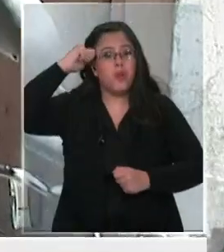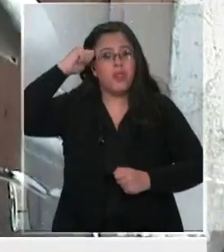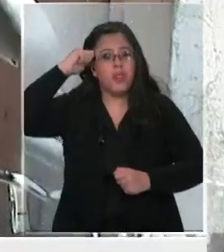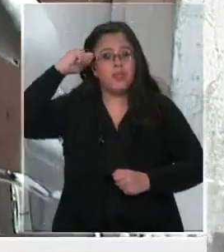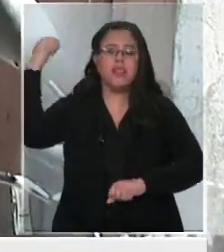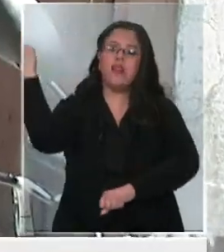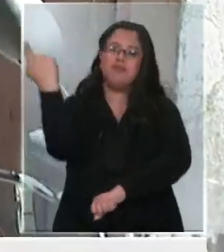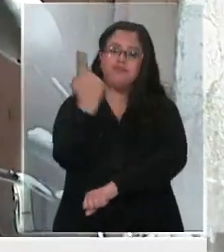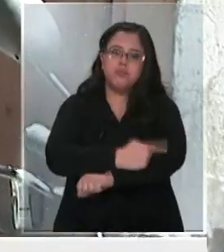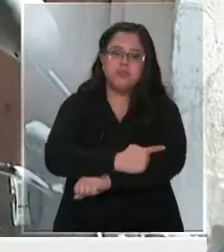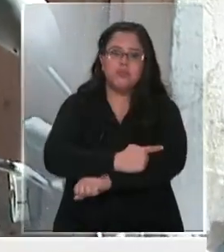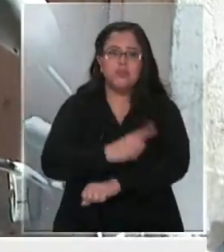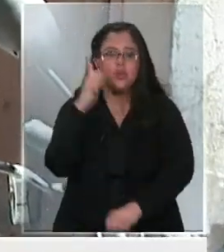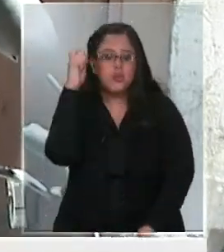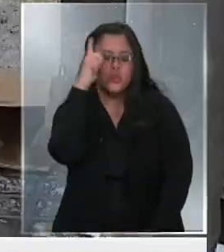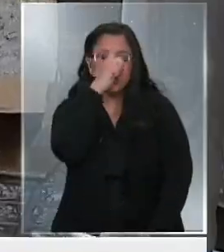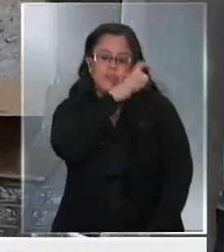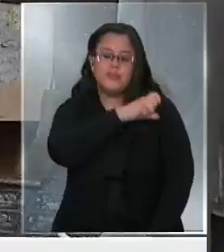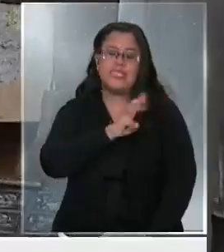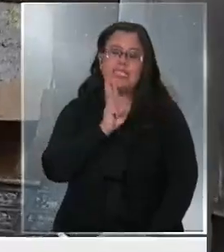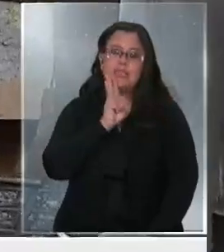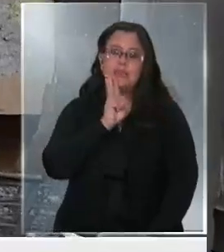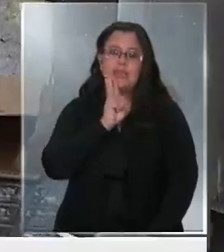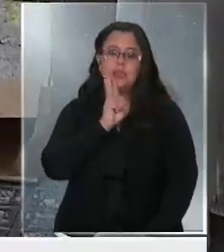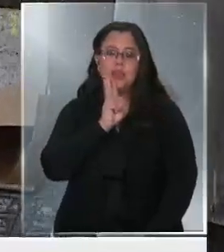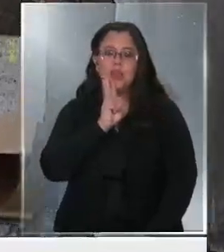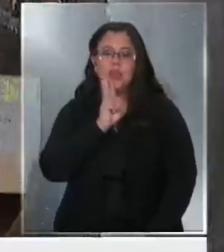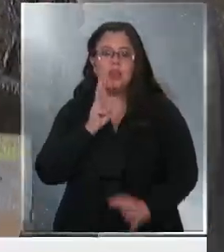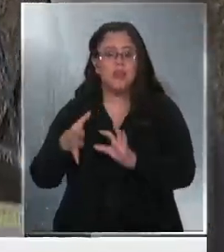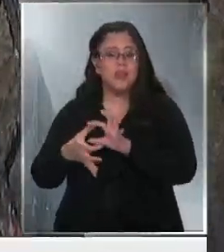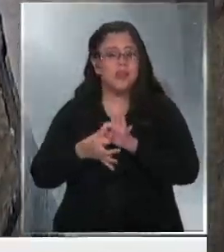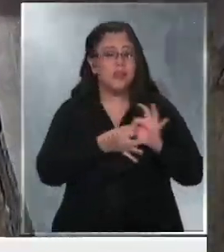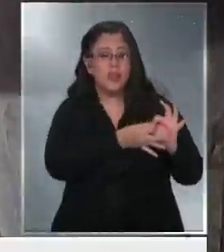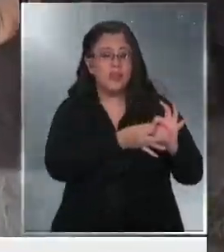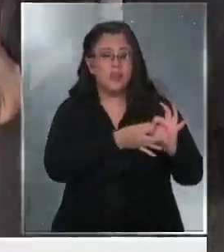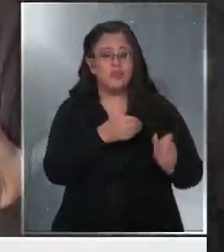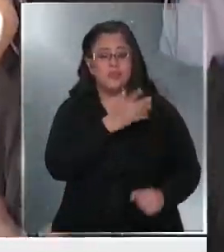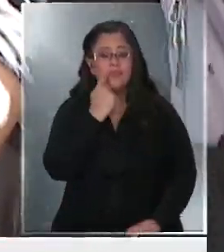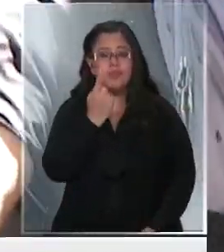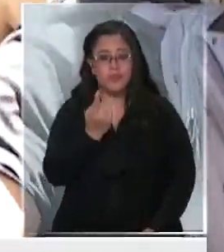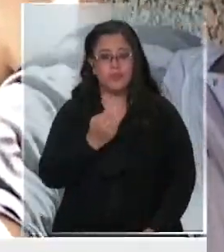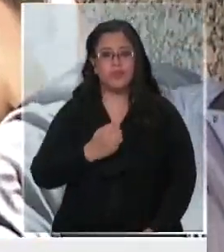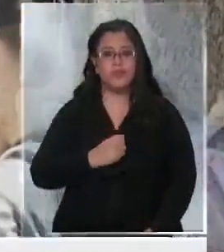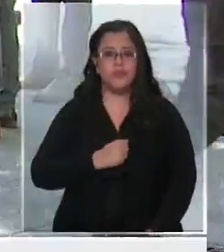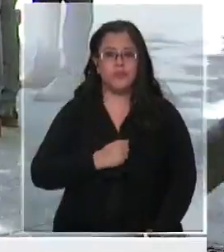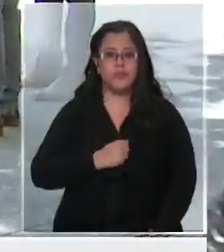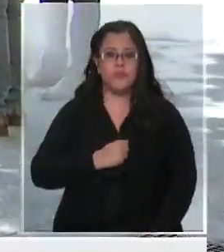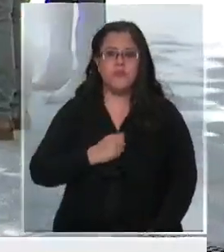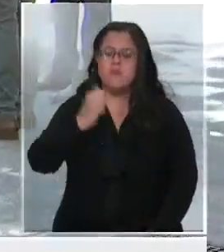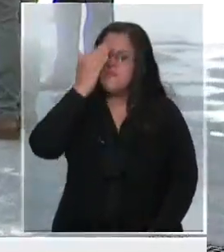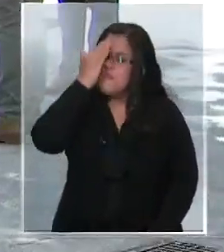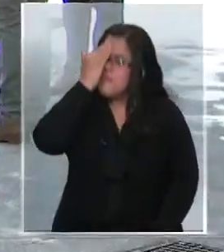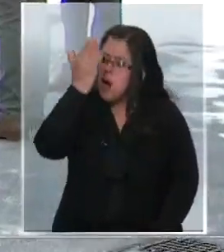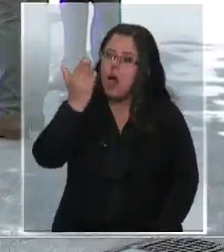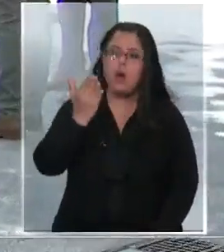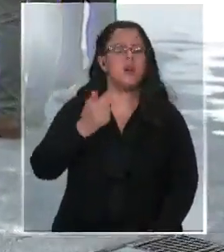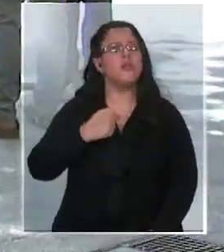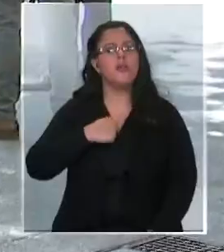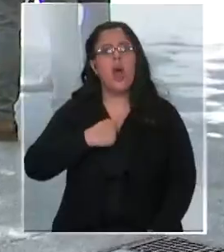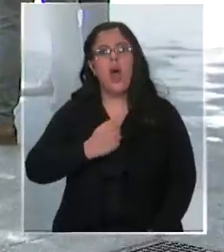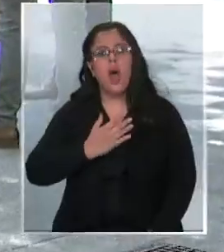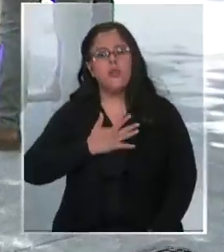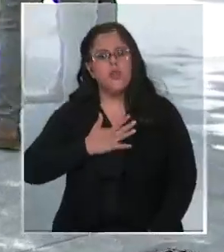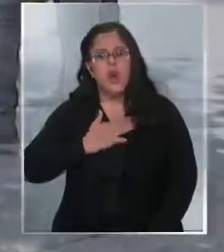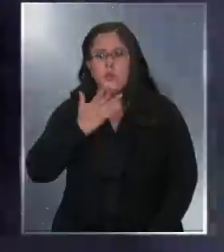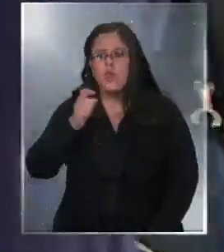sus jornadas más duras este miércoles y la razón estaba a la vista. Horroroso, horroroso. Estoy espantada porque esto